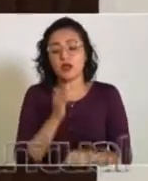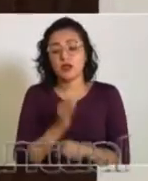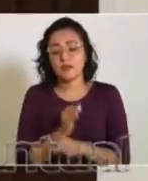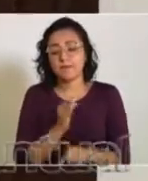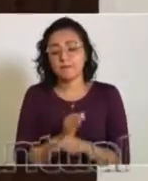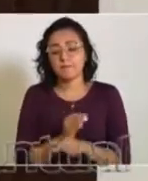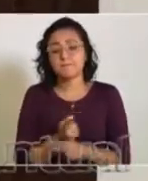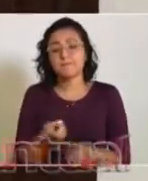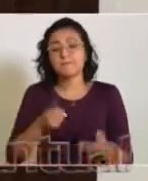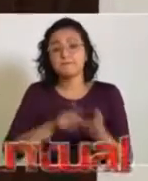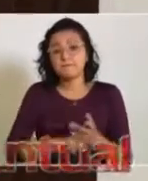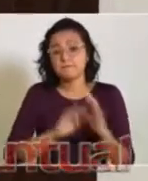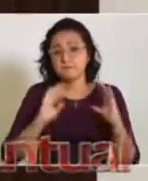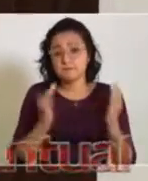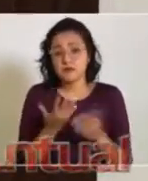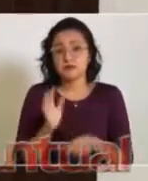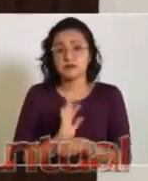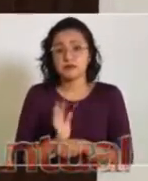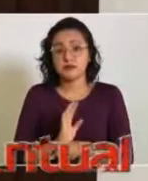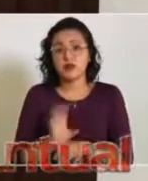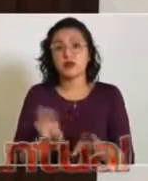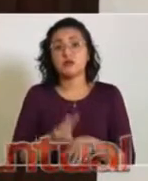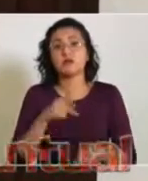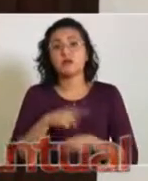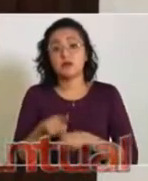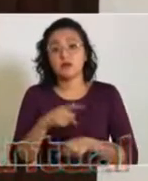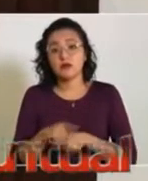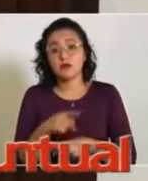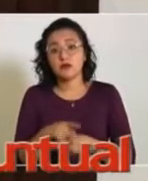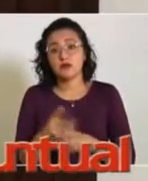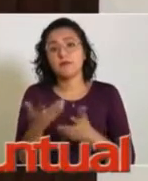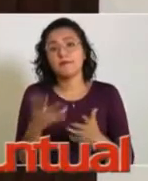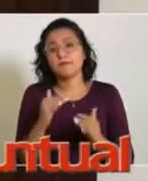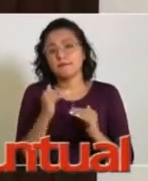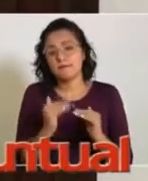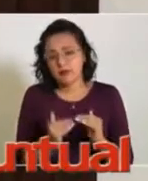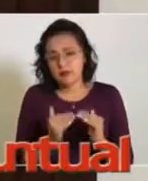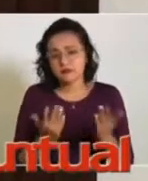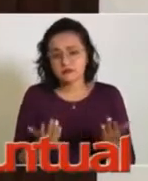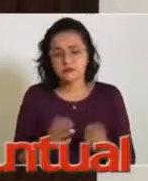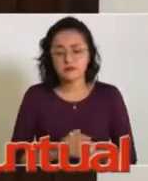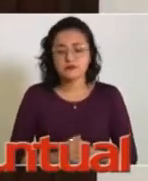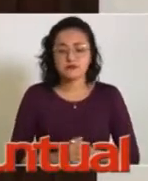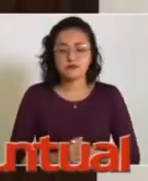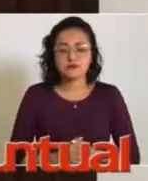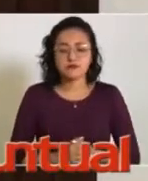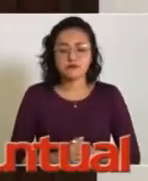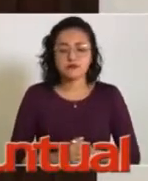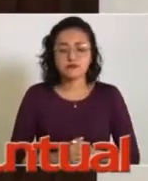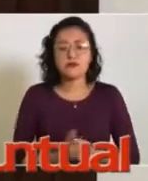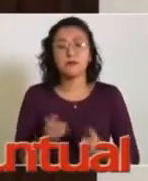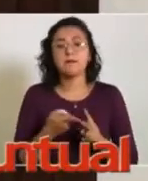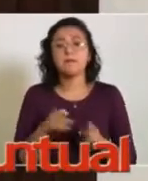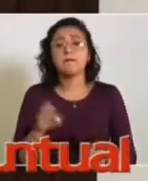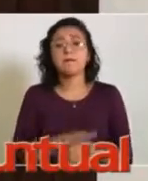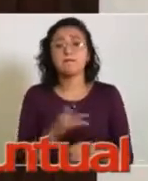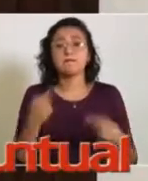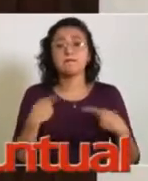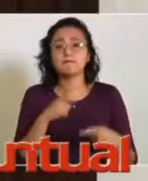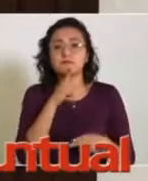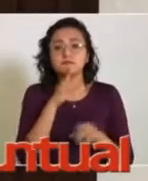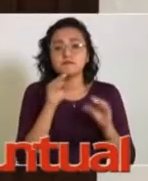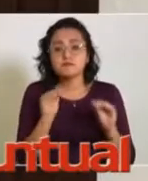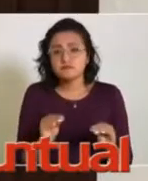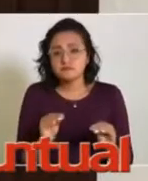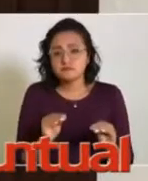cabo en lugares cerrados, representa un riesgo de contagio medio-bajo. En principio, porque la gente se mantiene en